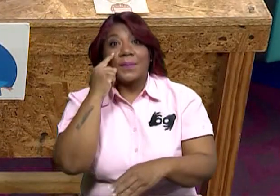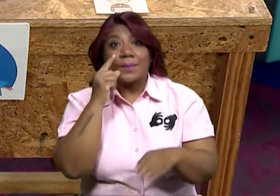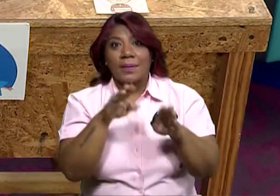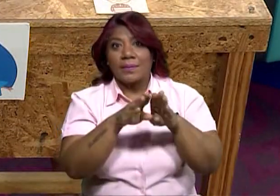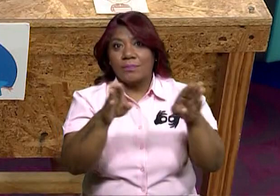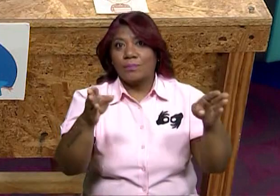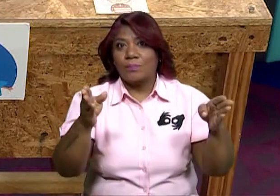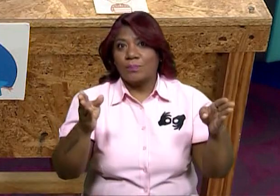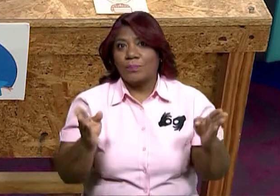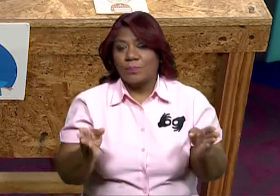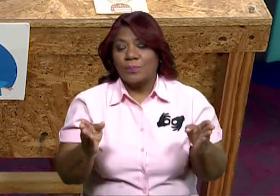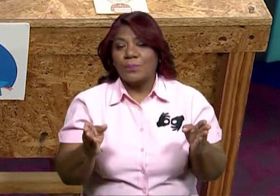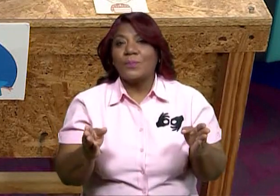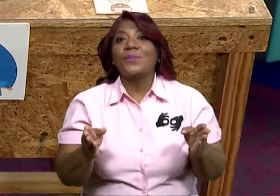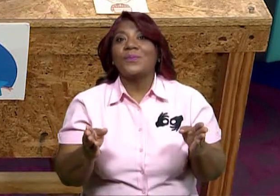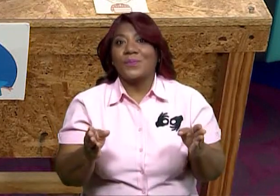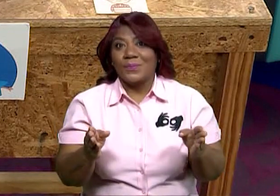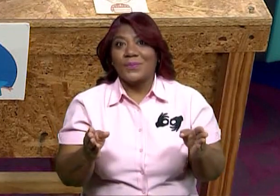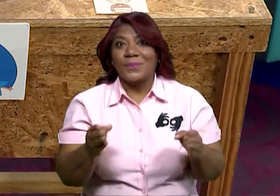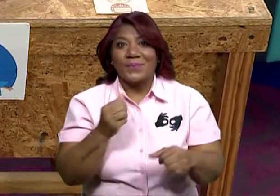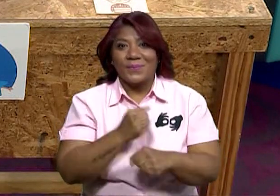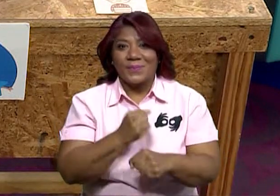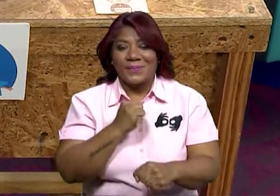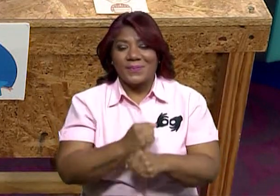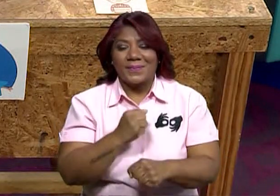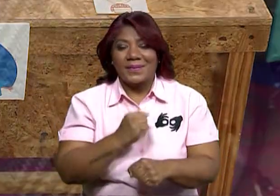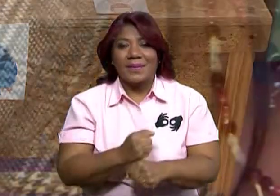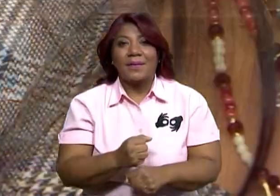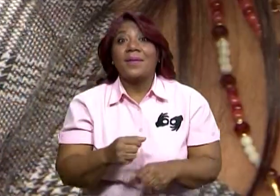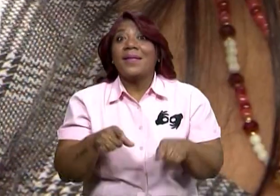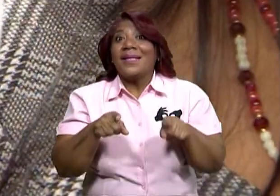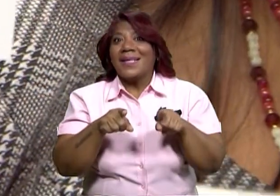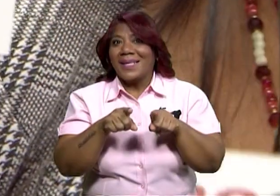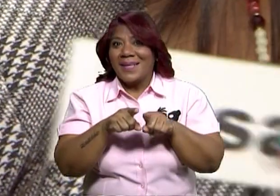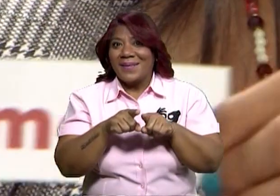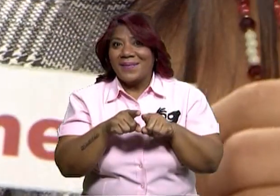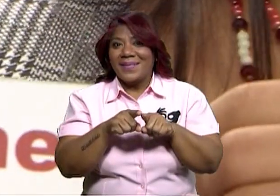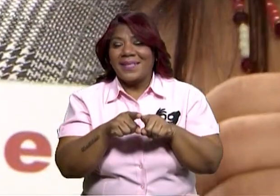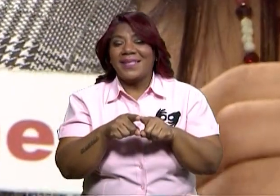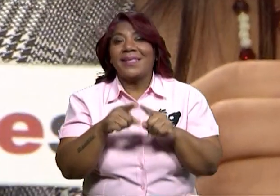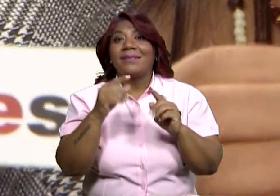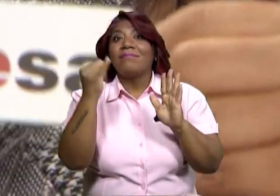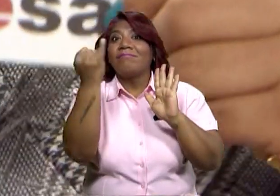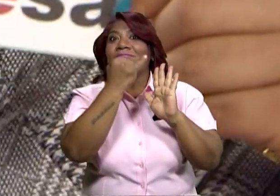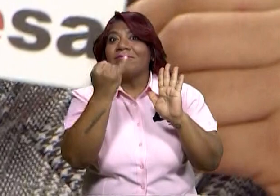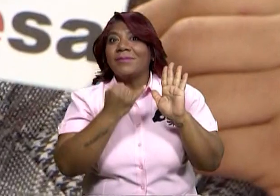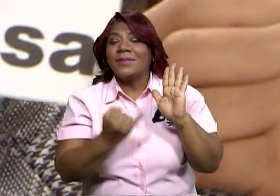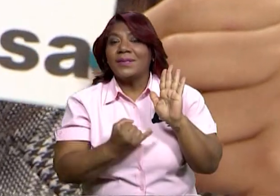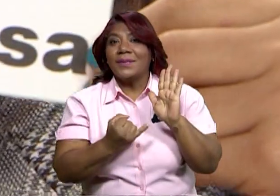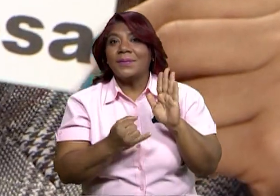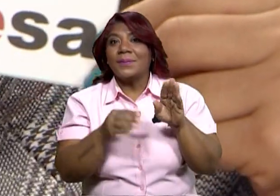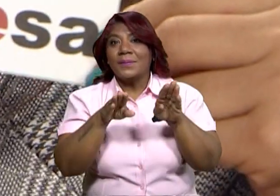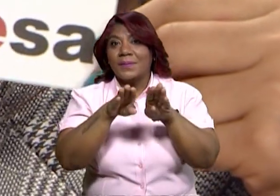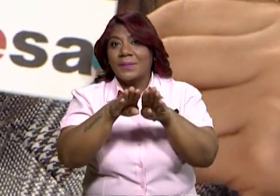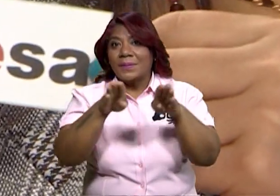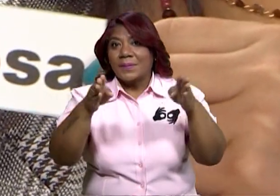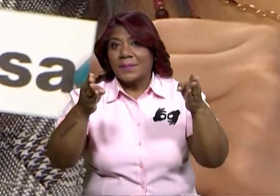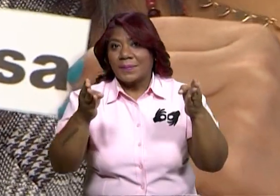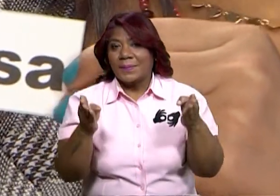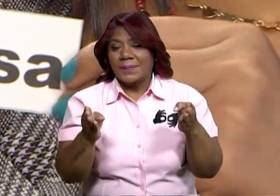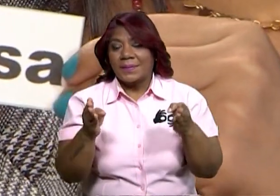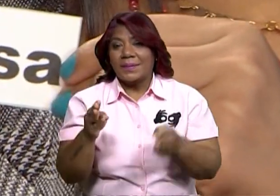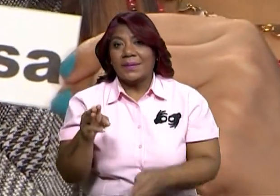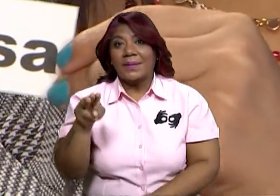es mesa, ¿verdad? Y les voy a buscar la palabra mesa. Ya yo la